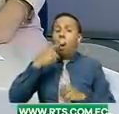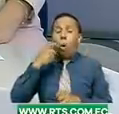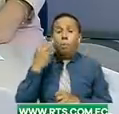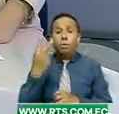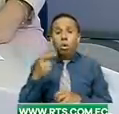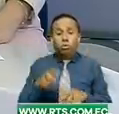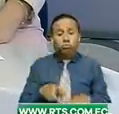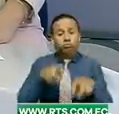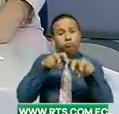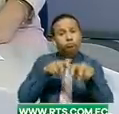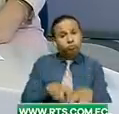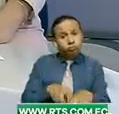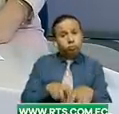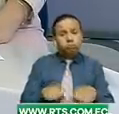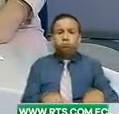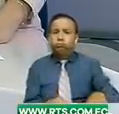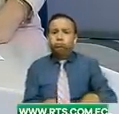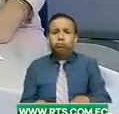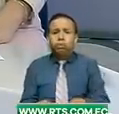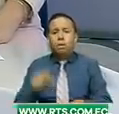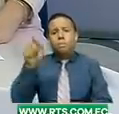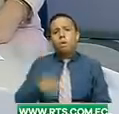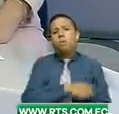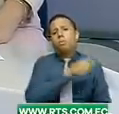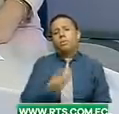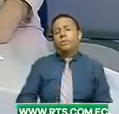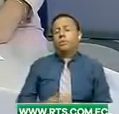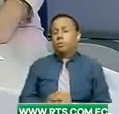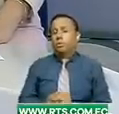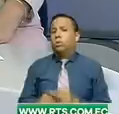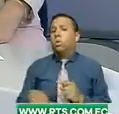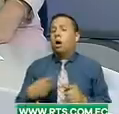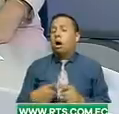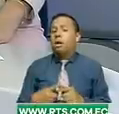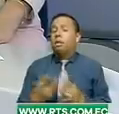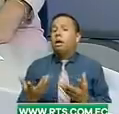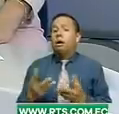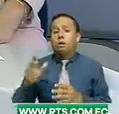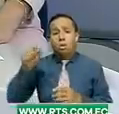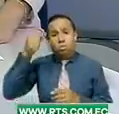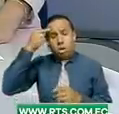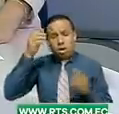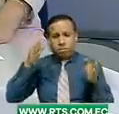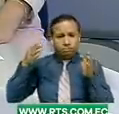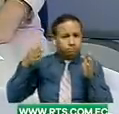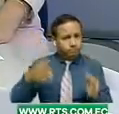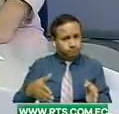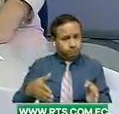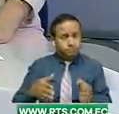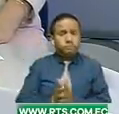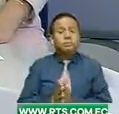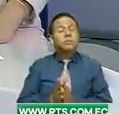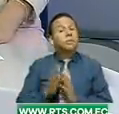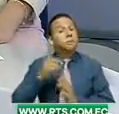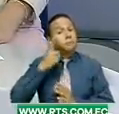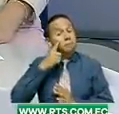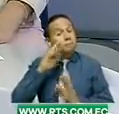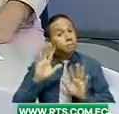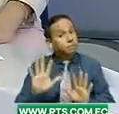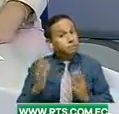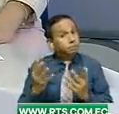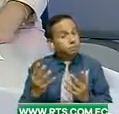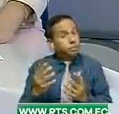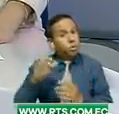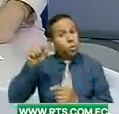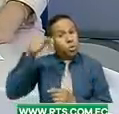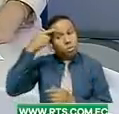horas mientras esté vigente el estado de excepción. Siempre y cuando el gobierno asigne 1.600 policías y